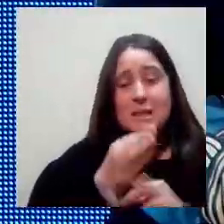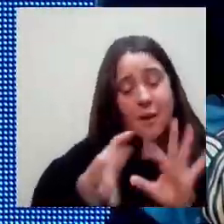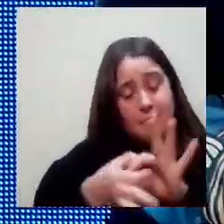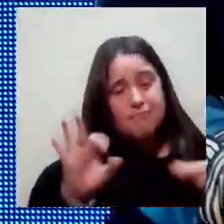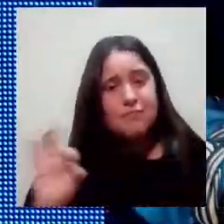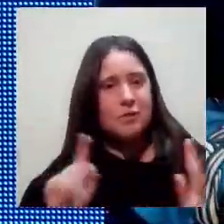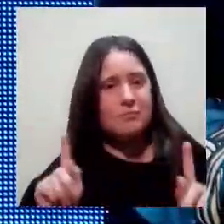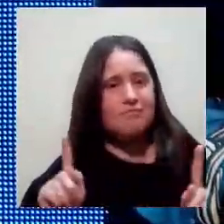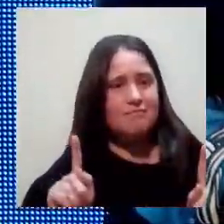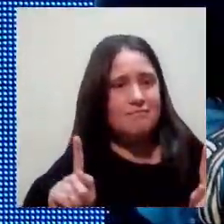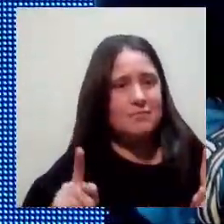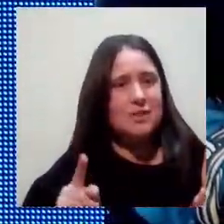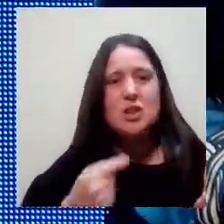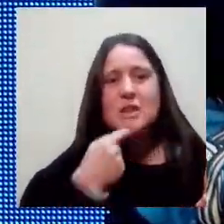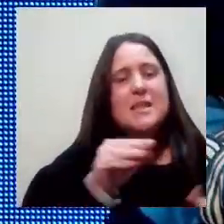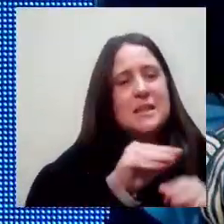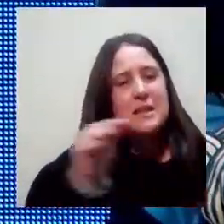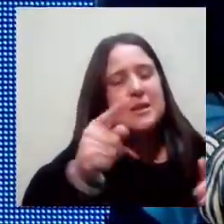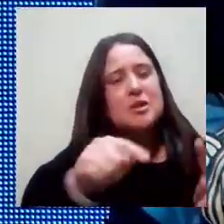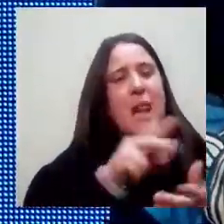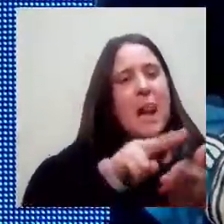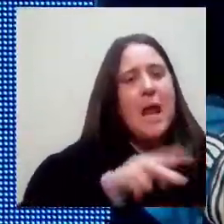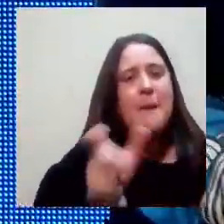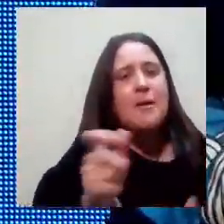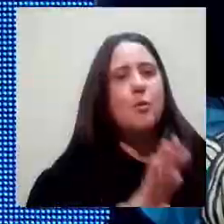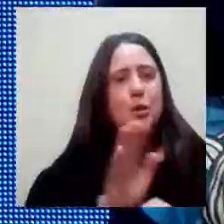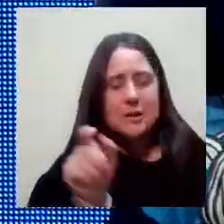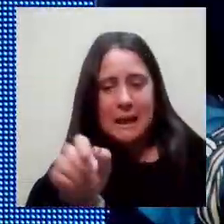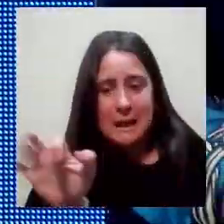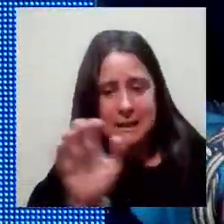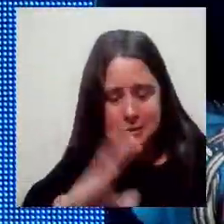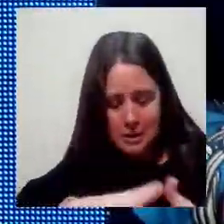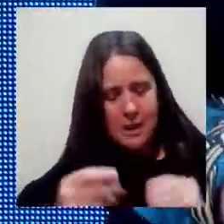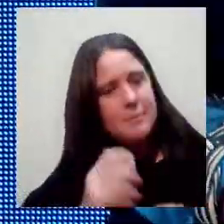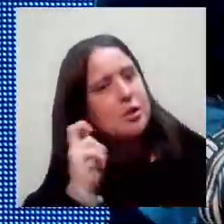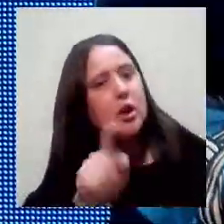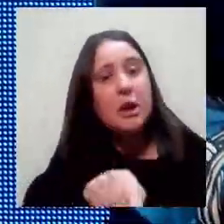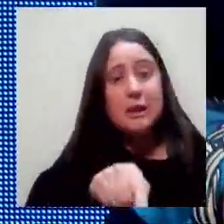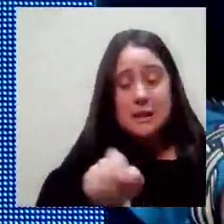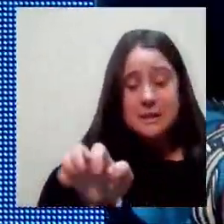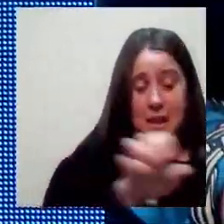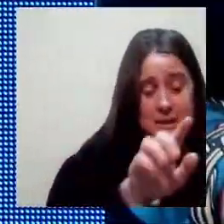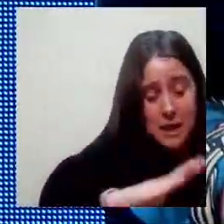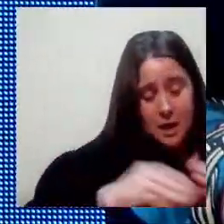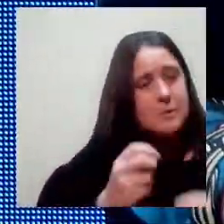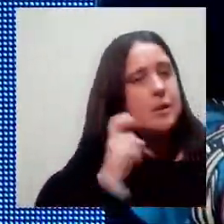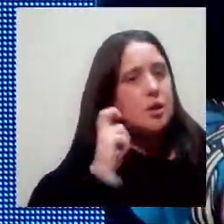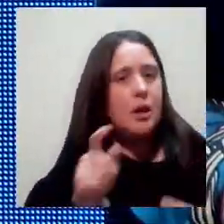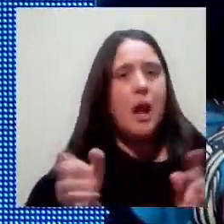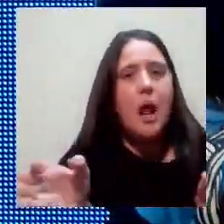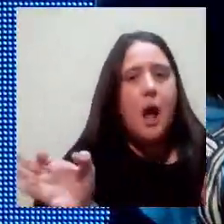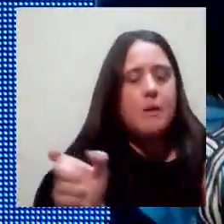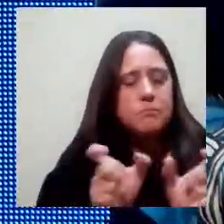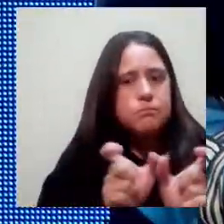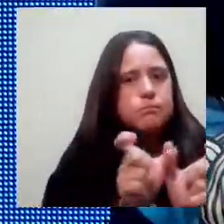decimos, bueno, entonces la manera de leer esta palabra es agarrar esta letra, la transformas en su sonido, esta letra la transformas en su sonido, esta en su sonido, ahora los unís, ¿qué se